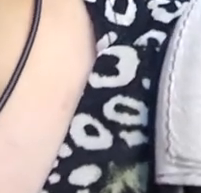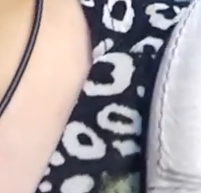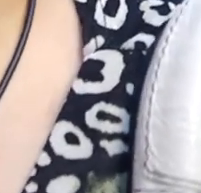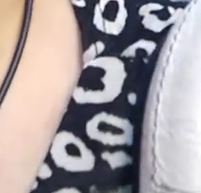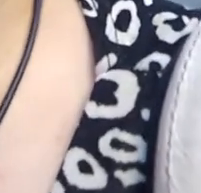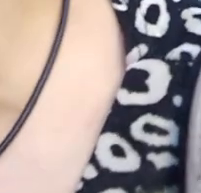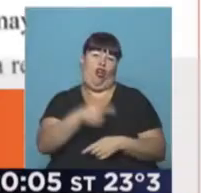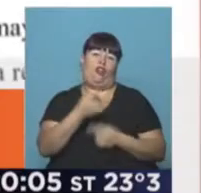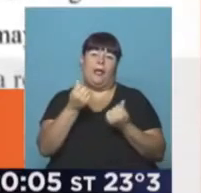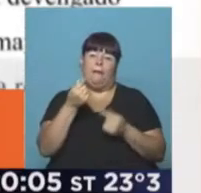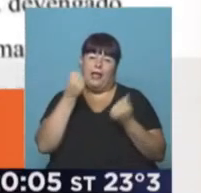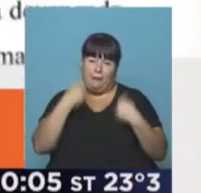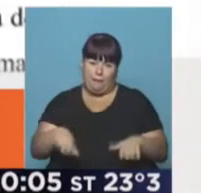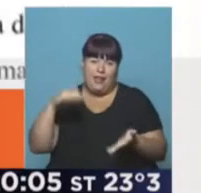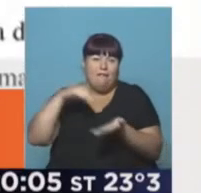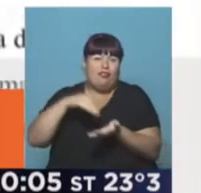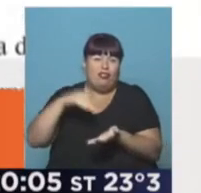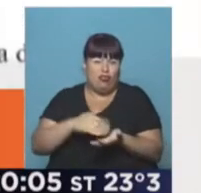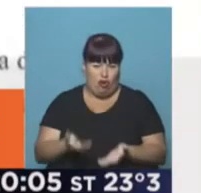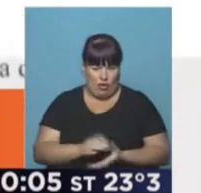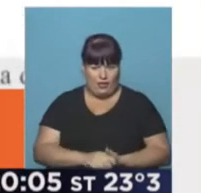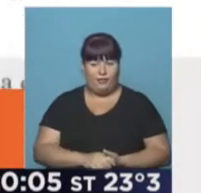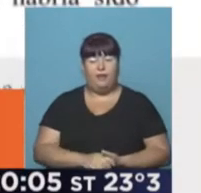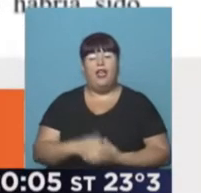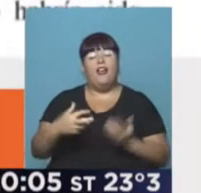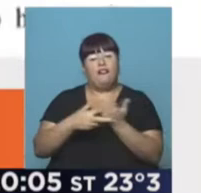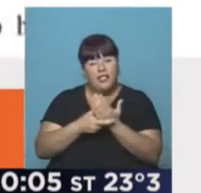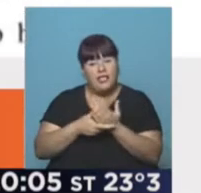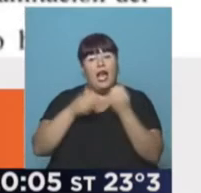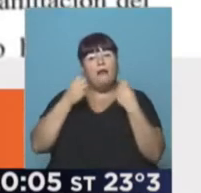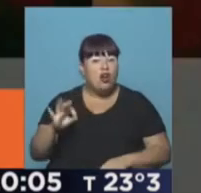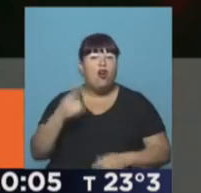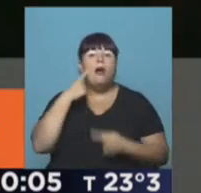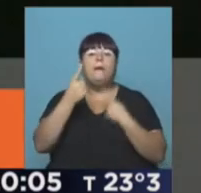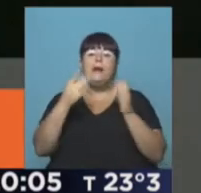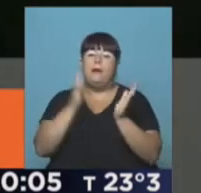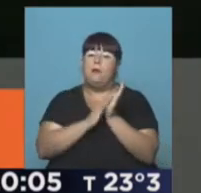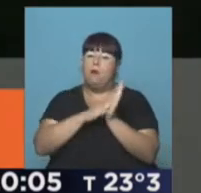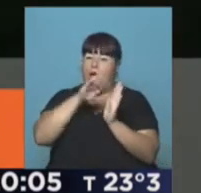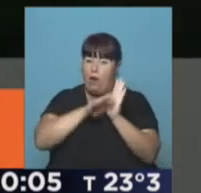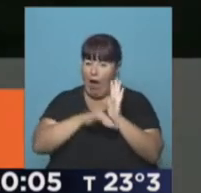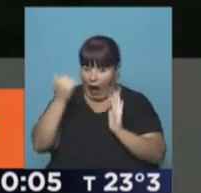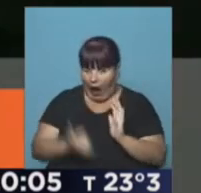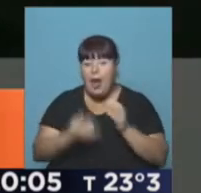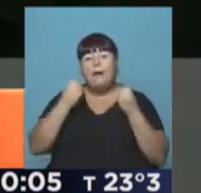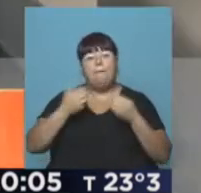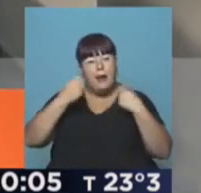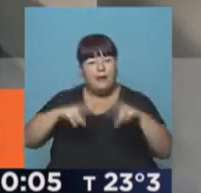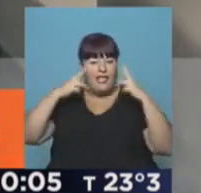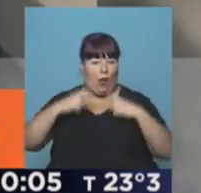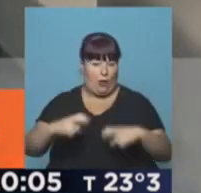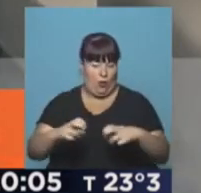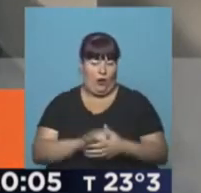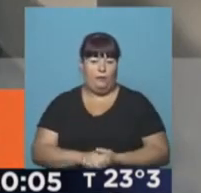que siempre tuvo el de empresario. Esta forma de gobernar en la que ensaya errores da cuenta de un mandatario que no está preparado para administrar el